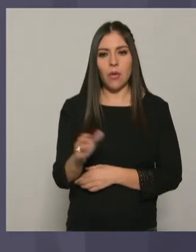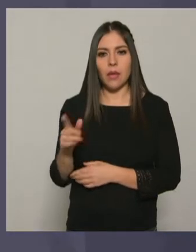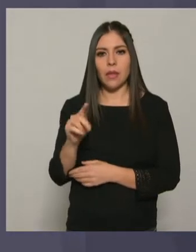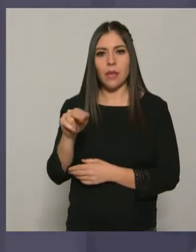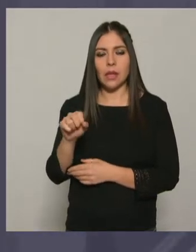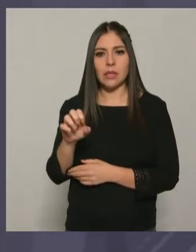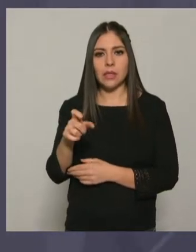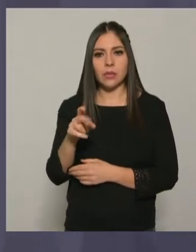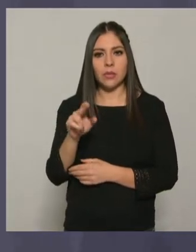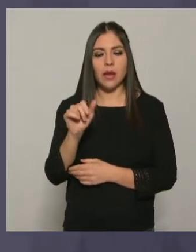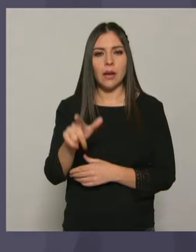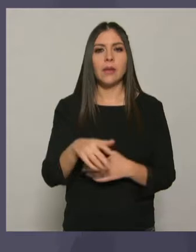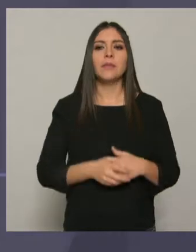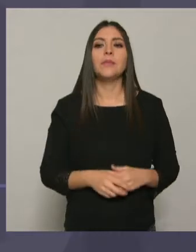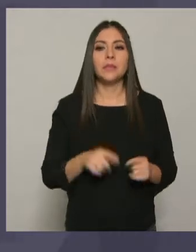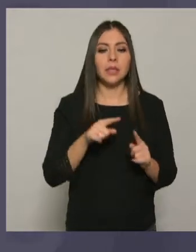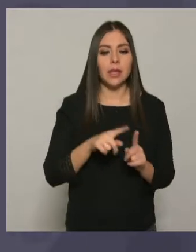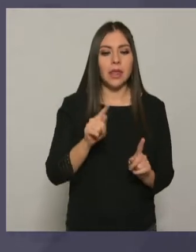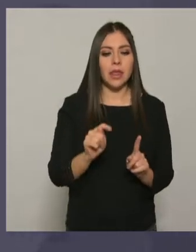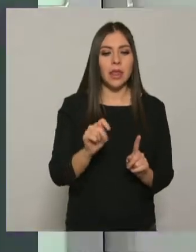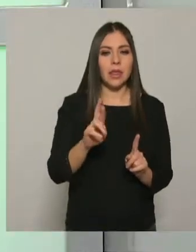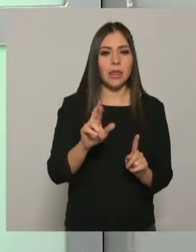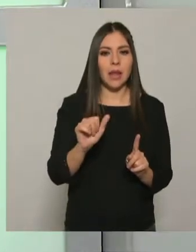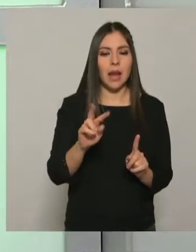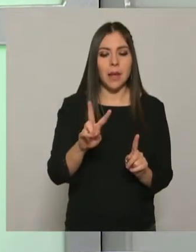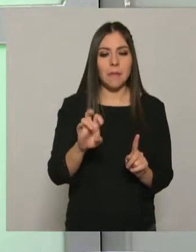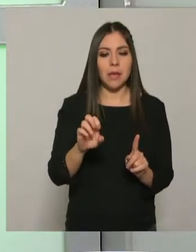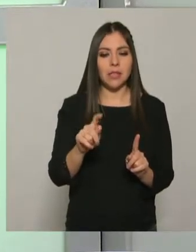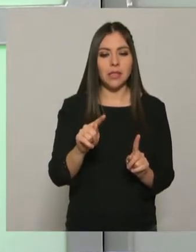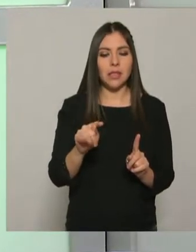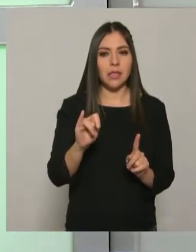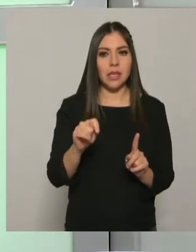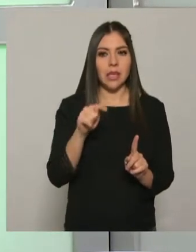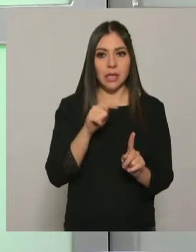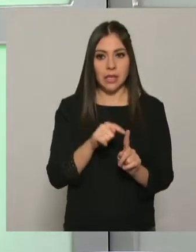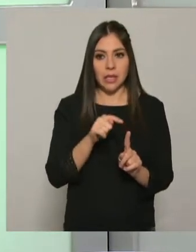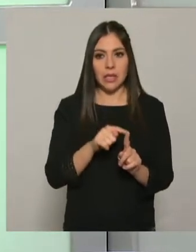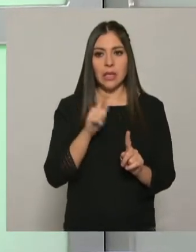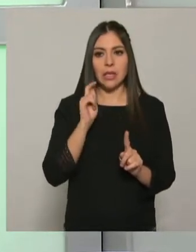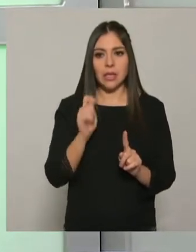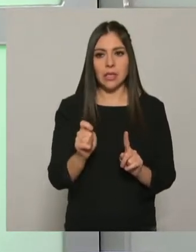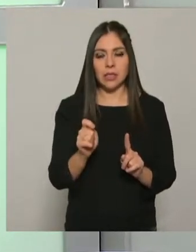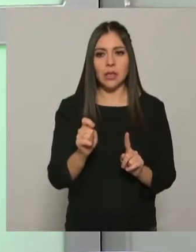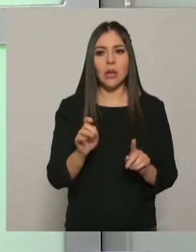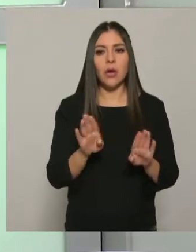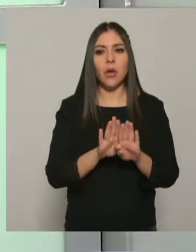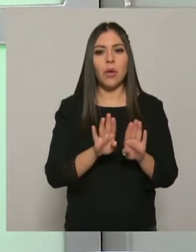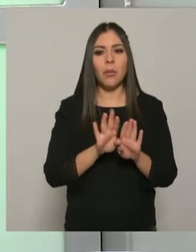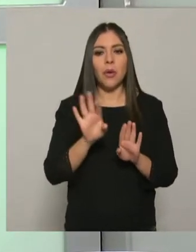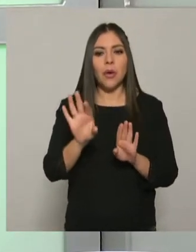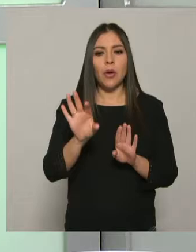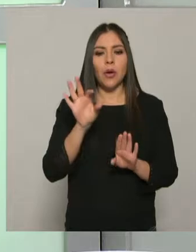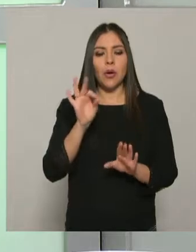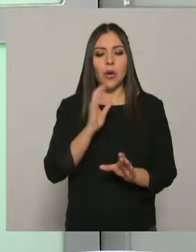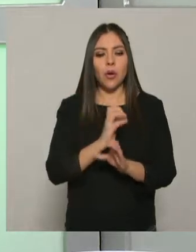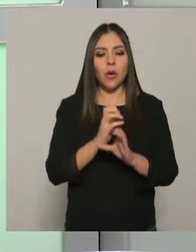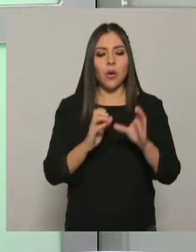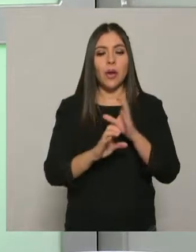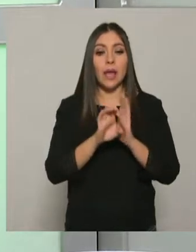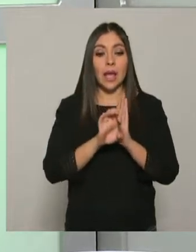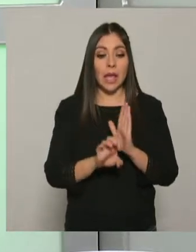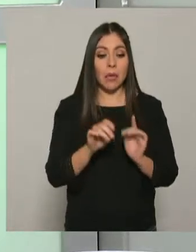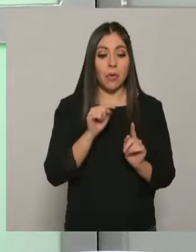ejemplo, la persona travesti es aquella persona que toma elementos de expresión del otro género, pero no modifica ni